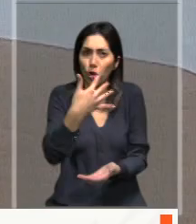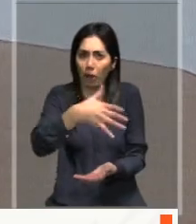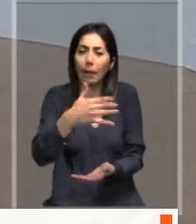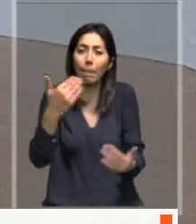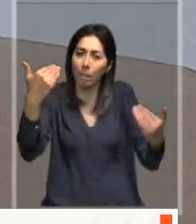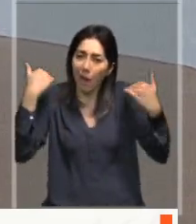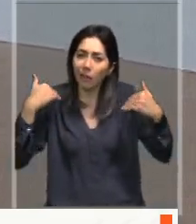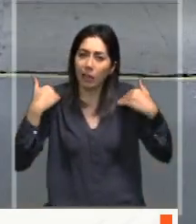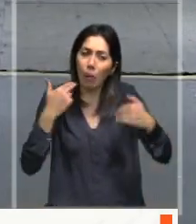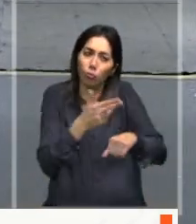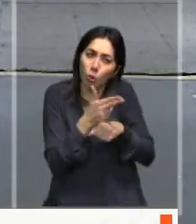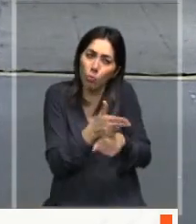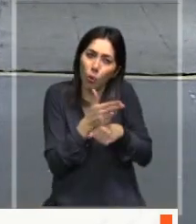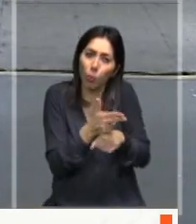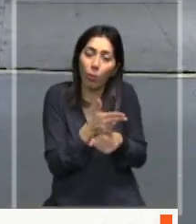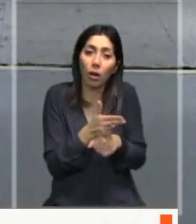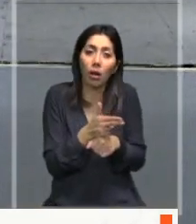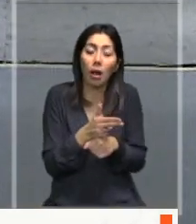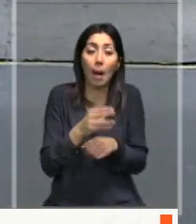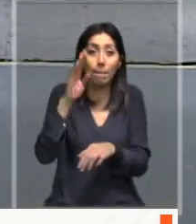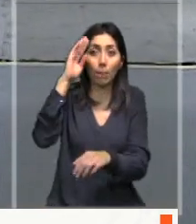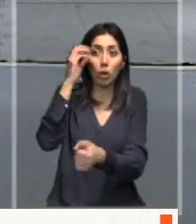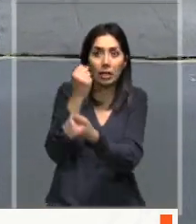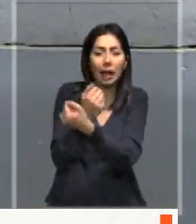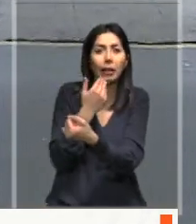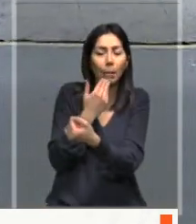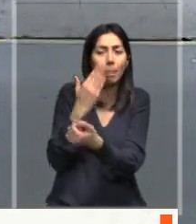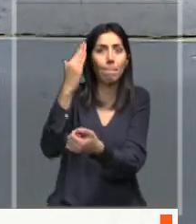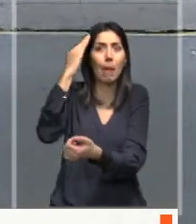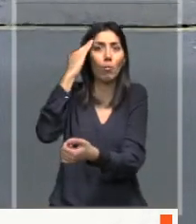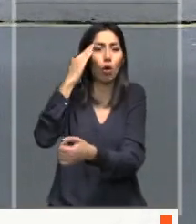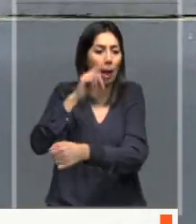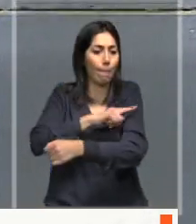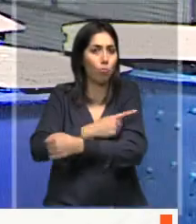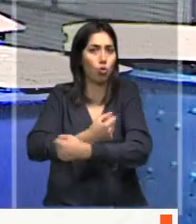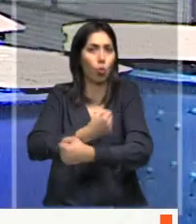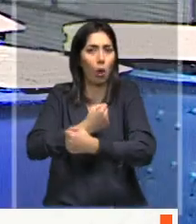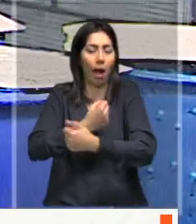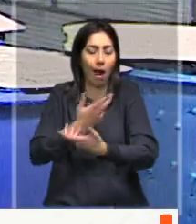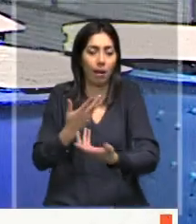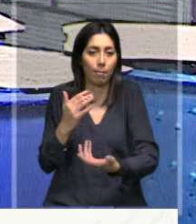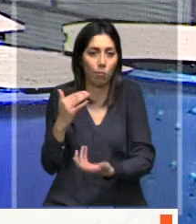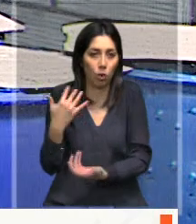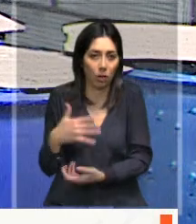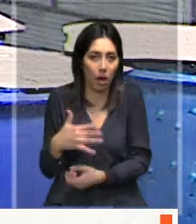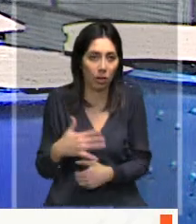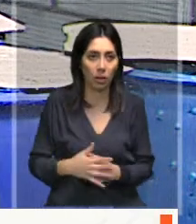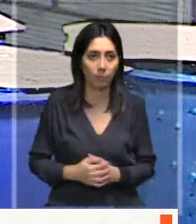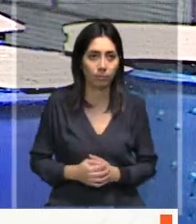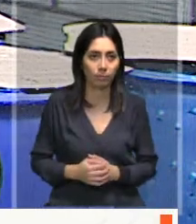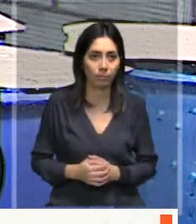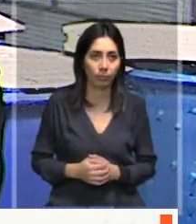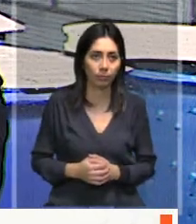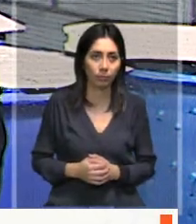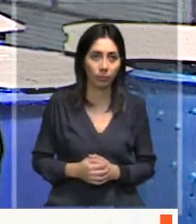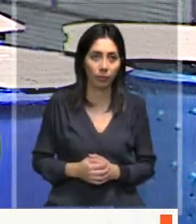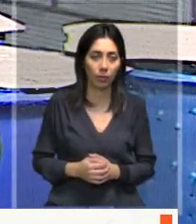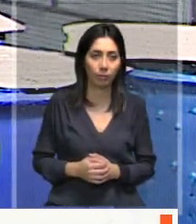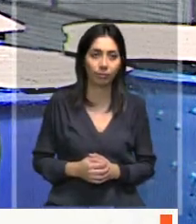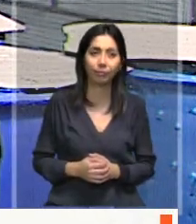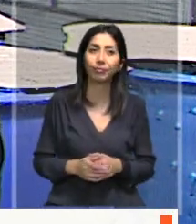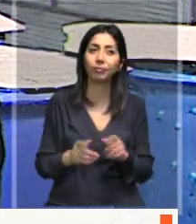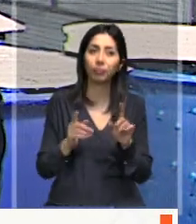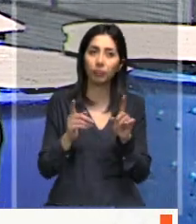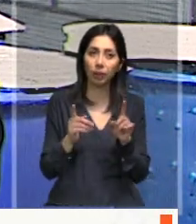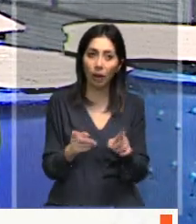para las policías, aseguran, la memoria muscular es aún más importante. Hay tantas variables que tienes que estar